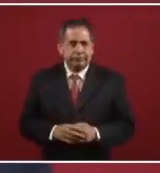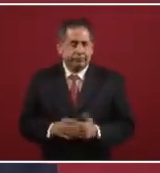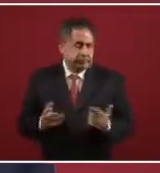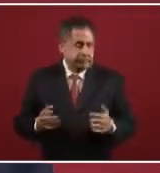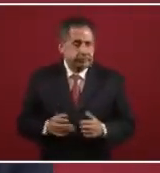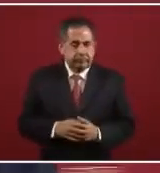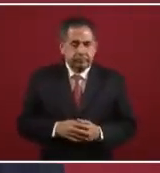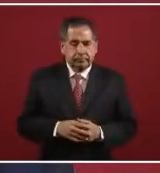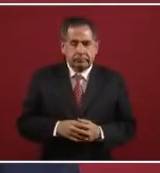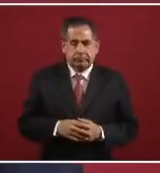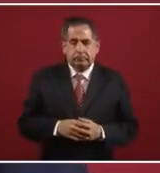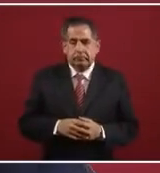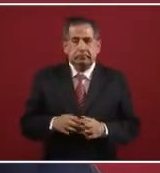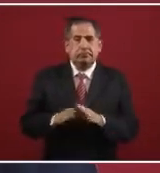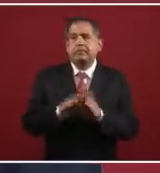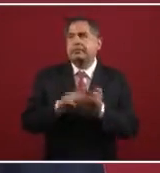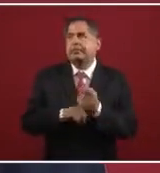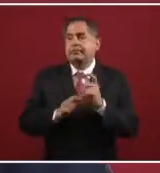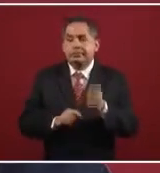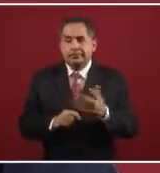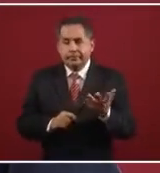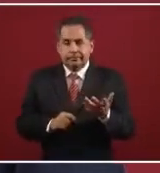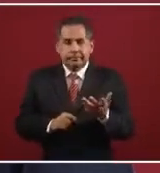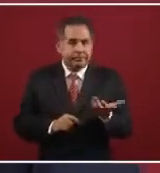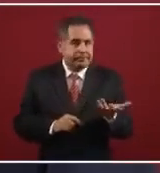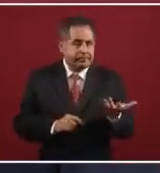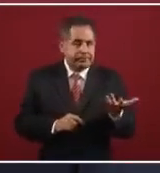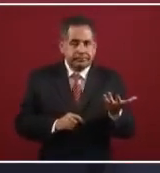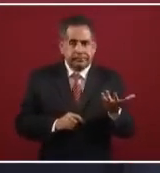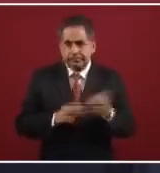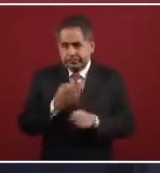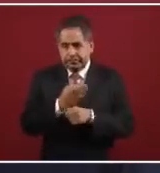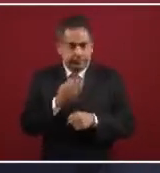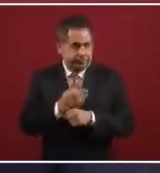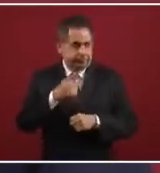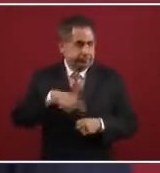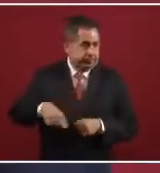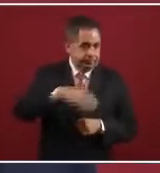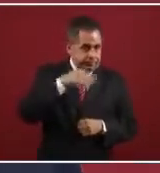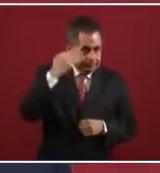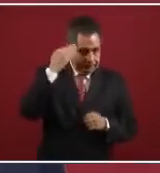porque estamos como en una etapa en donde